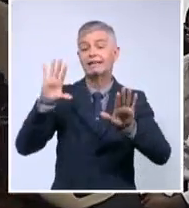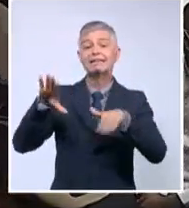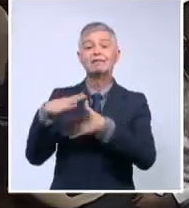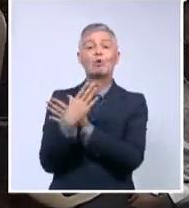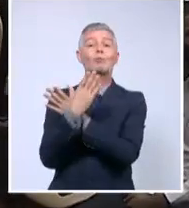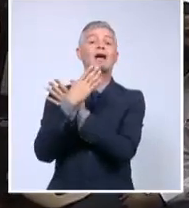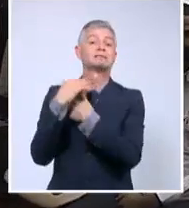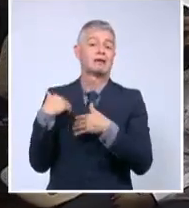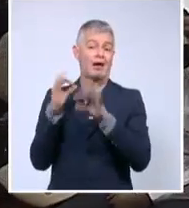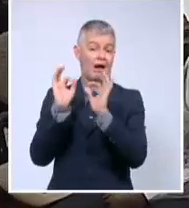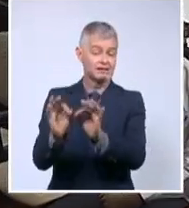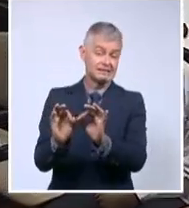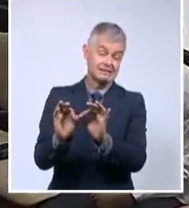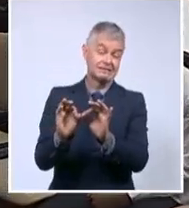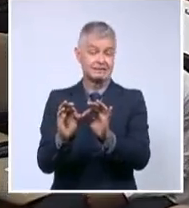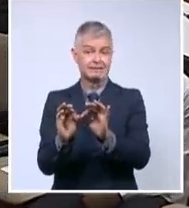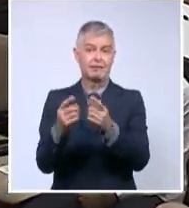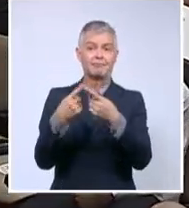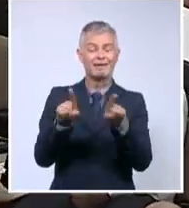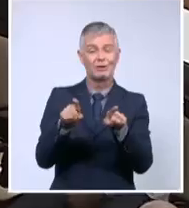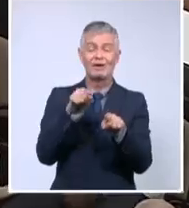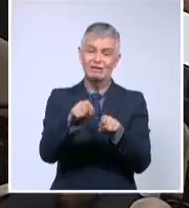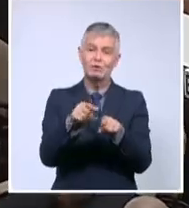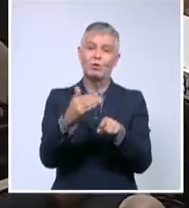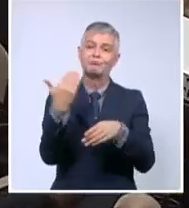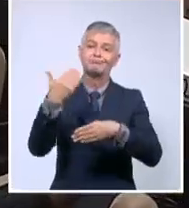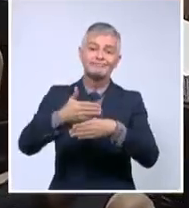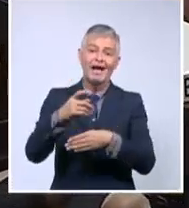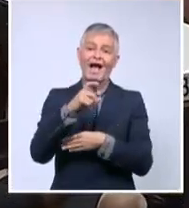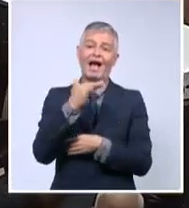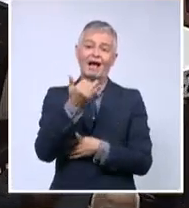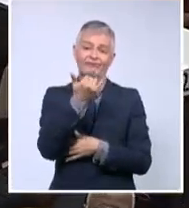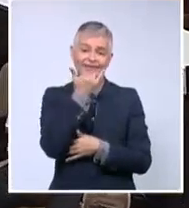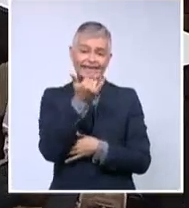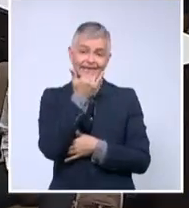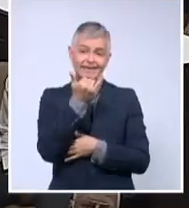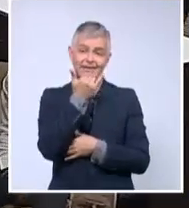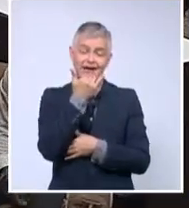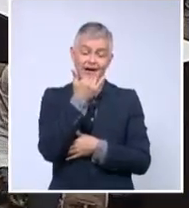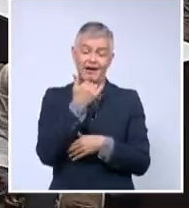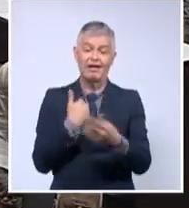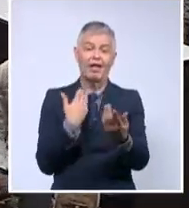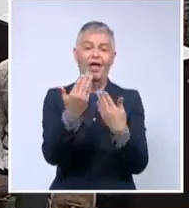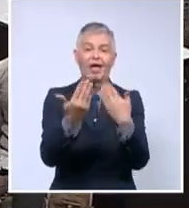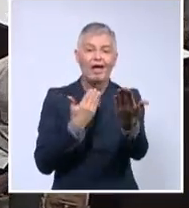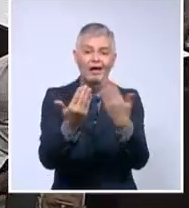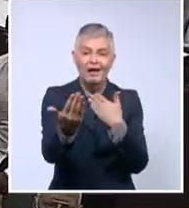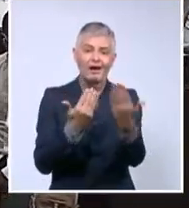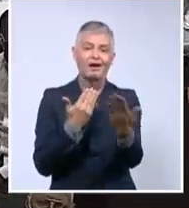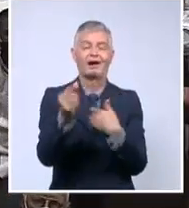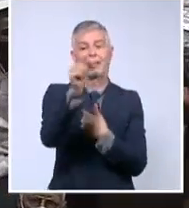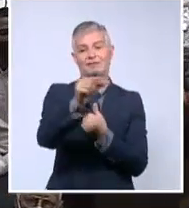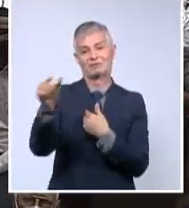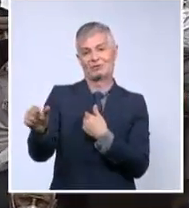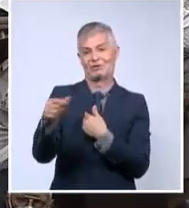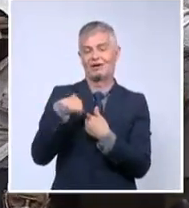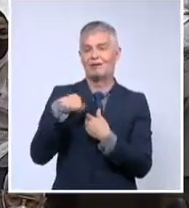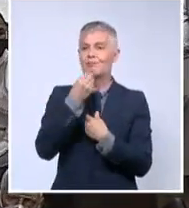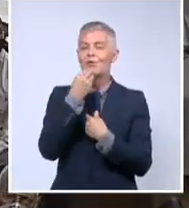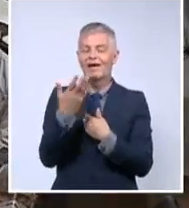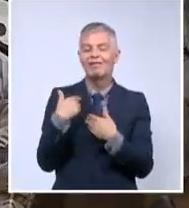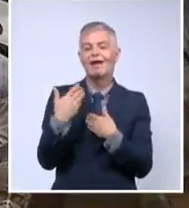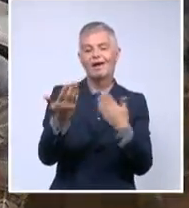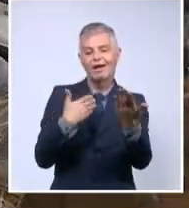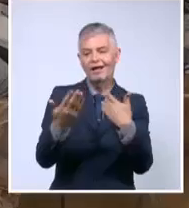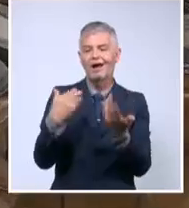y multilateral, pero limita el efecto insustituible de la interacción personal en el fomento del conocimiento mutuo,